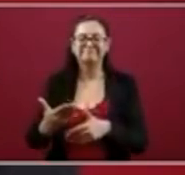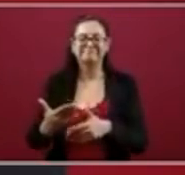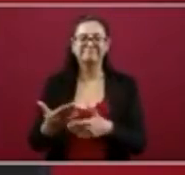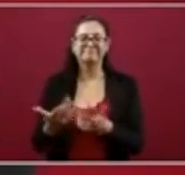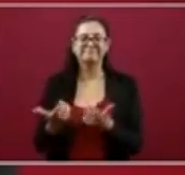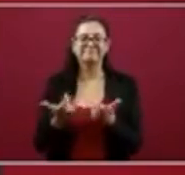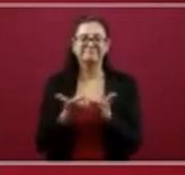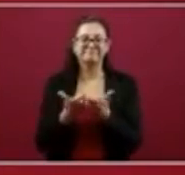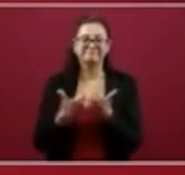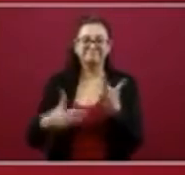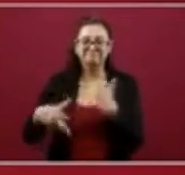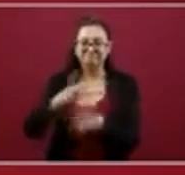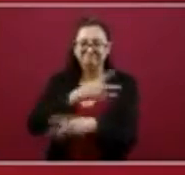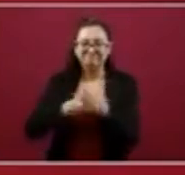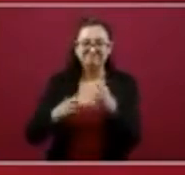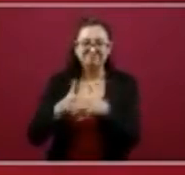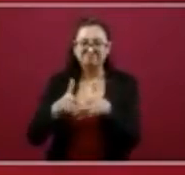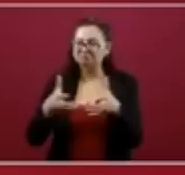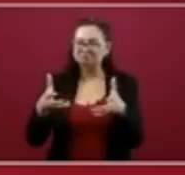la economía no crece